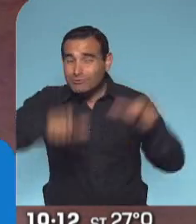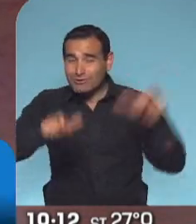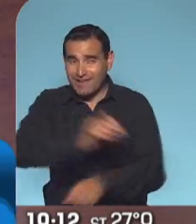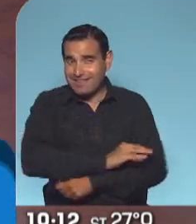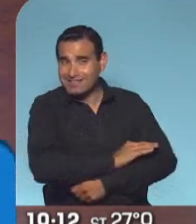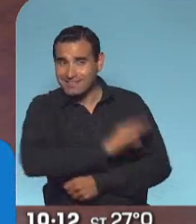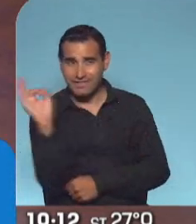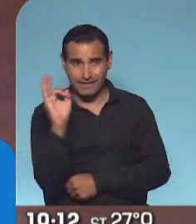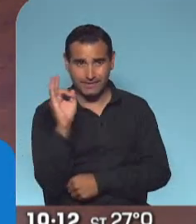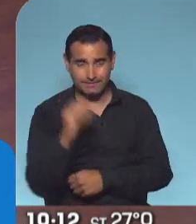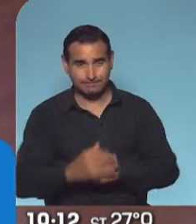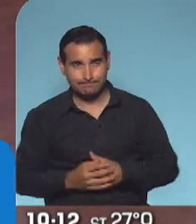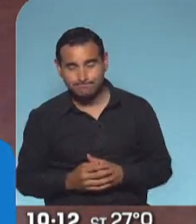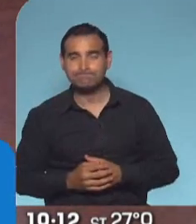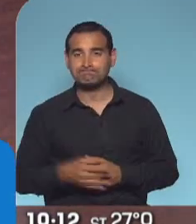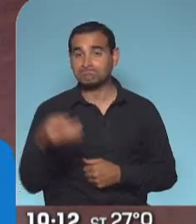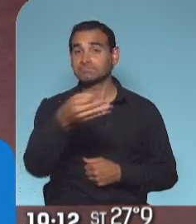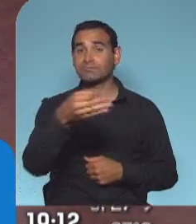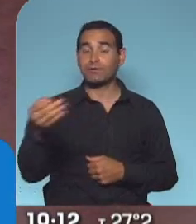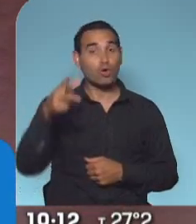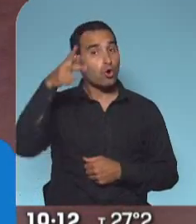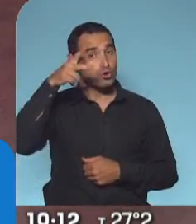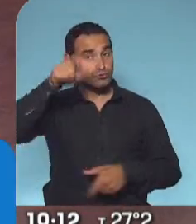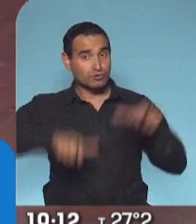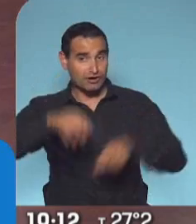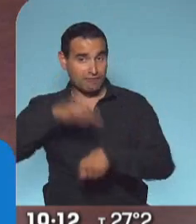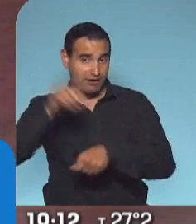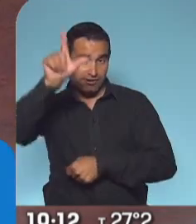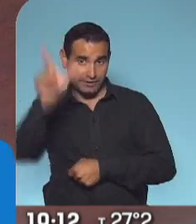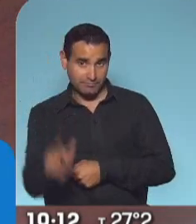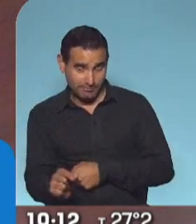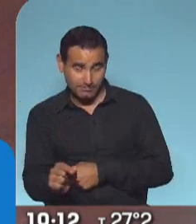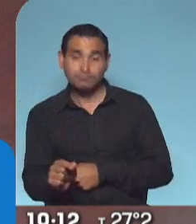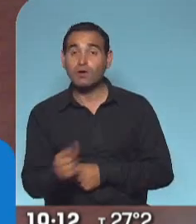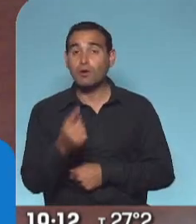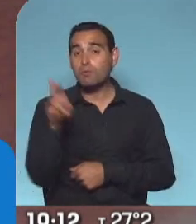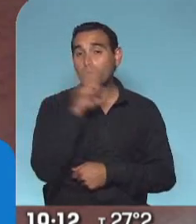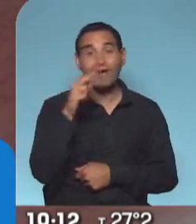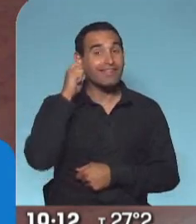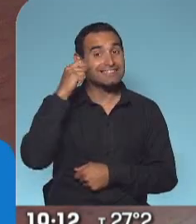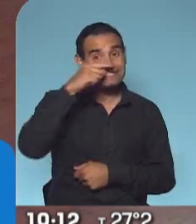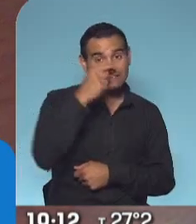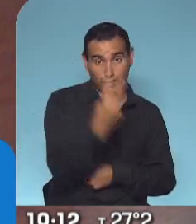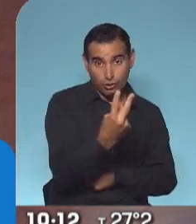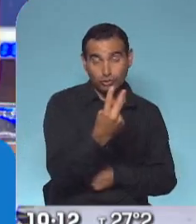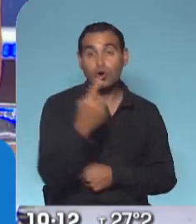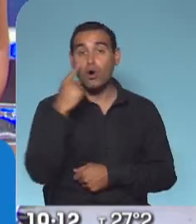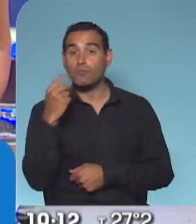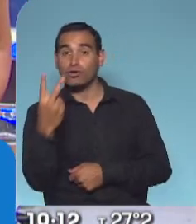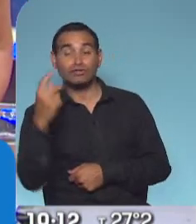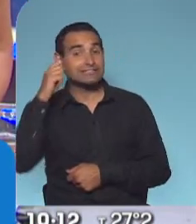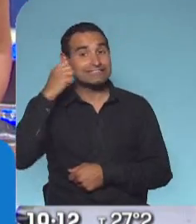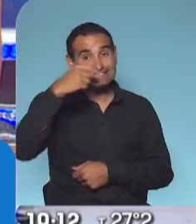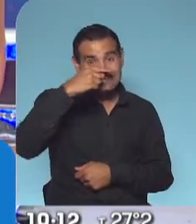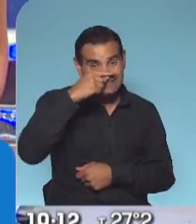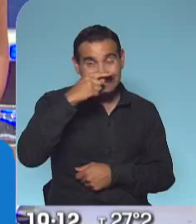personas. Perfecto, doctor. Hay 8 casos en la República Argentina. Una mujer de 72 años y 2 hombres de